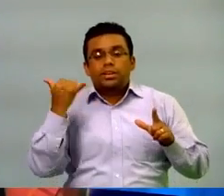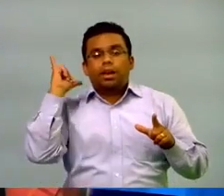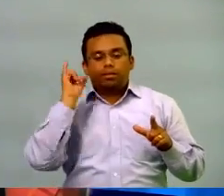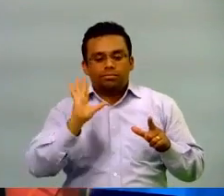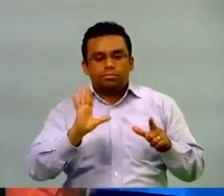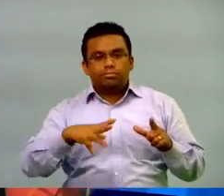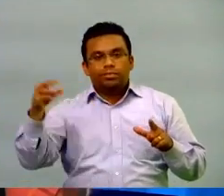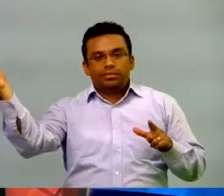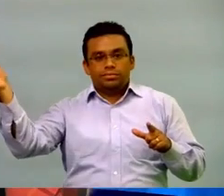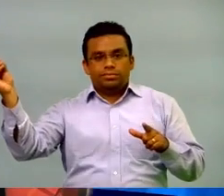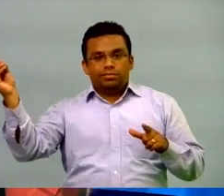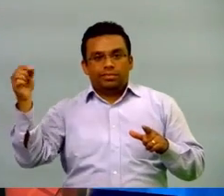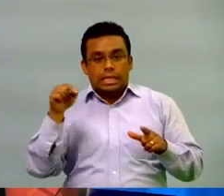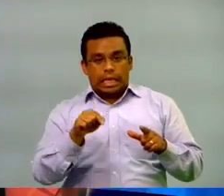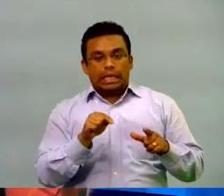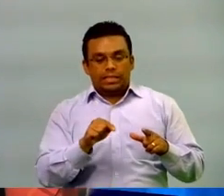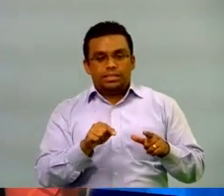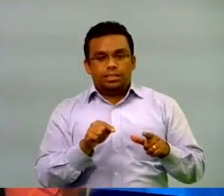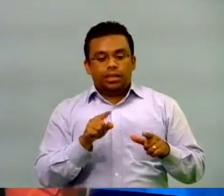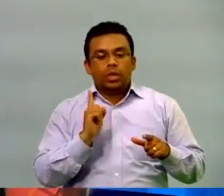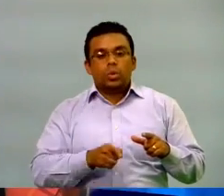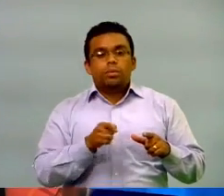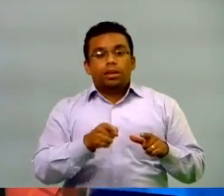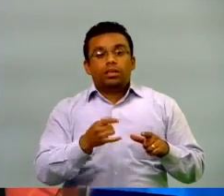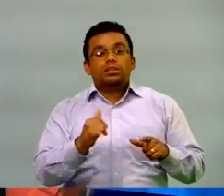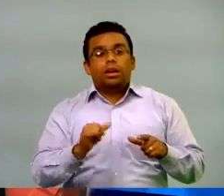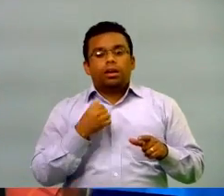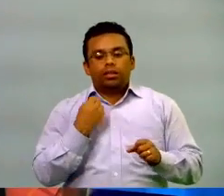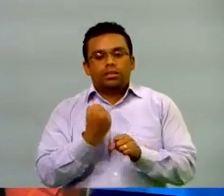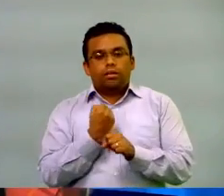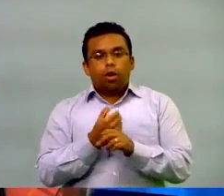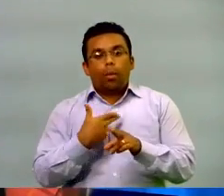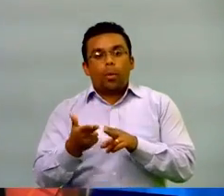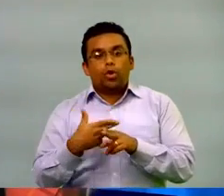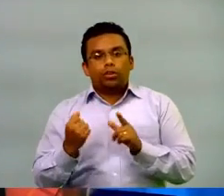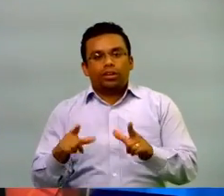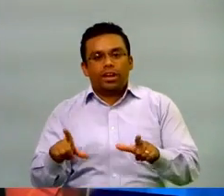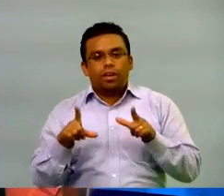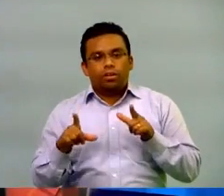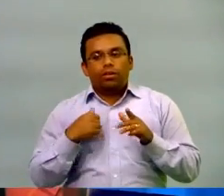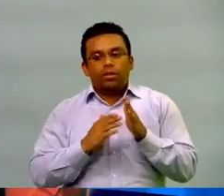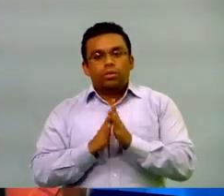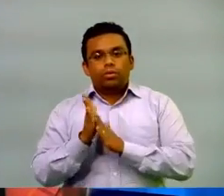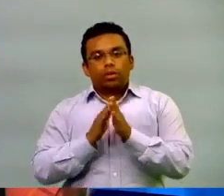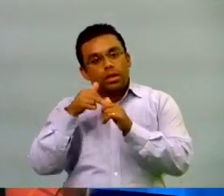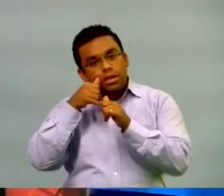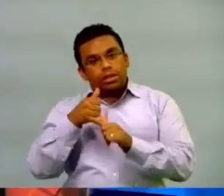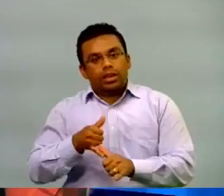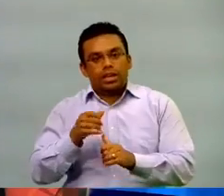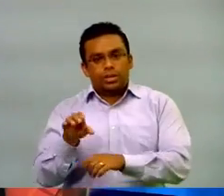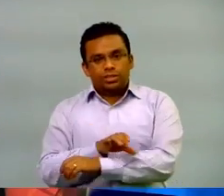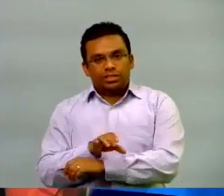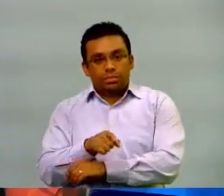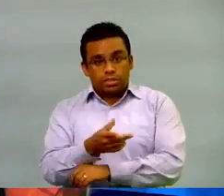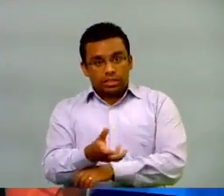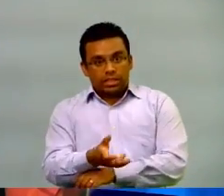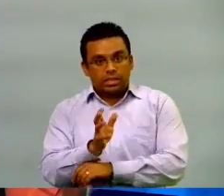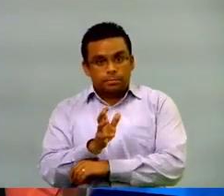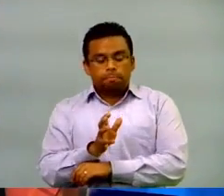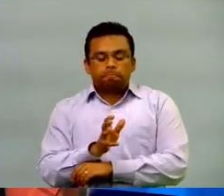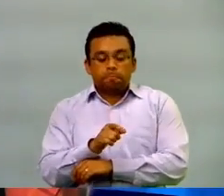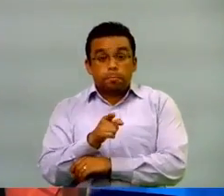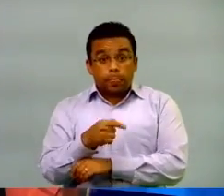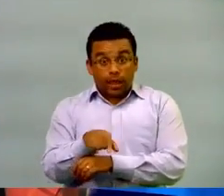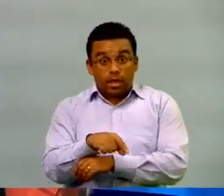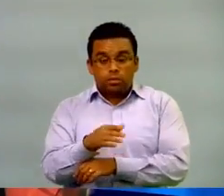ya están haciendo su trabajo de grado para aspirar al título de ingeniero de sistemas. Y ellos han